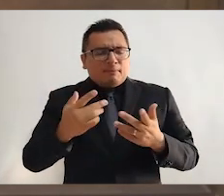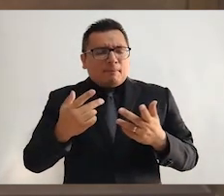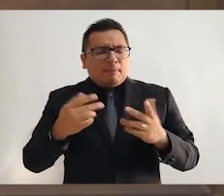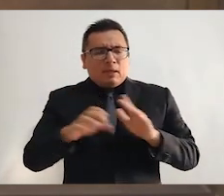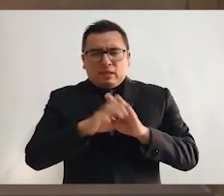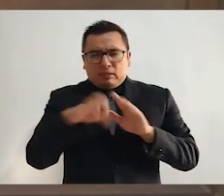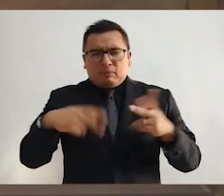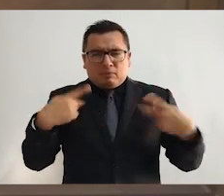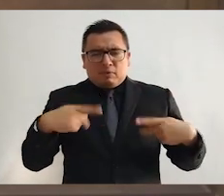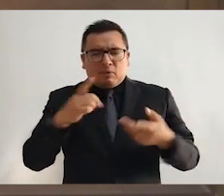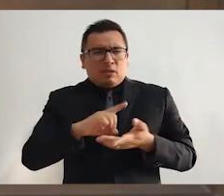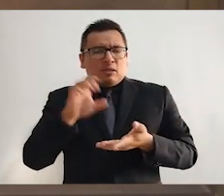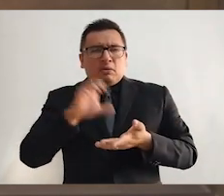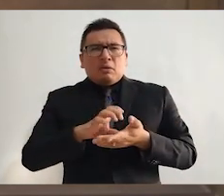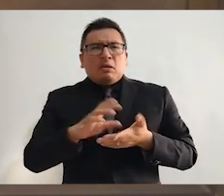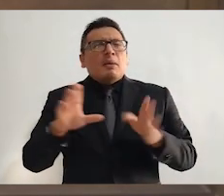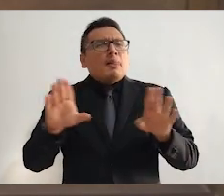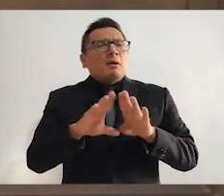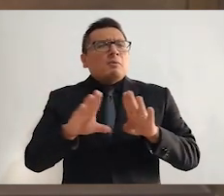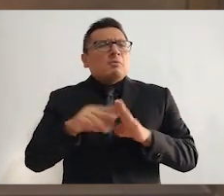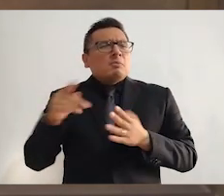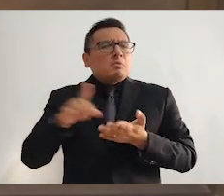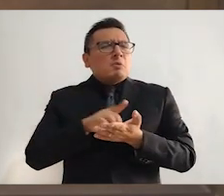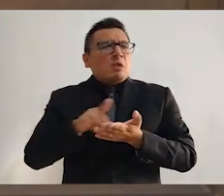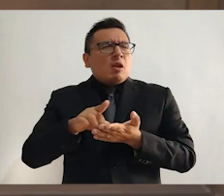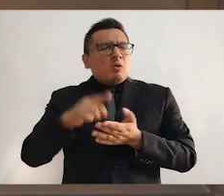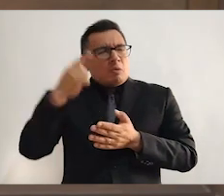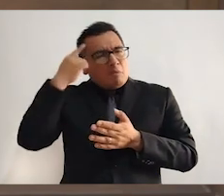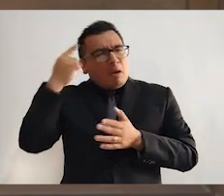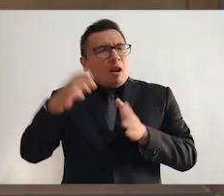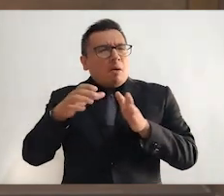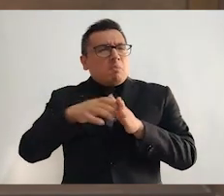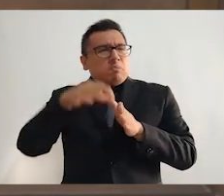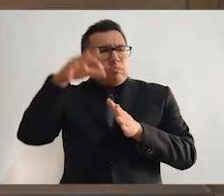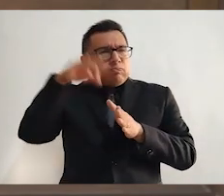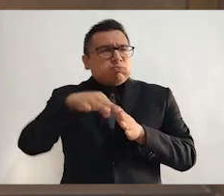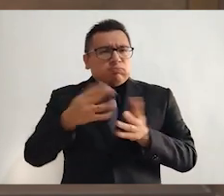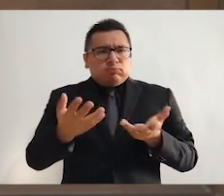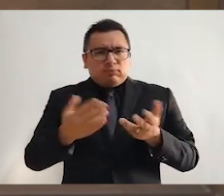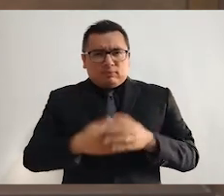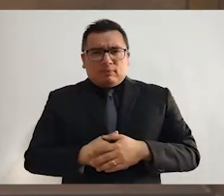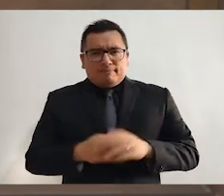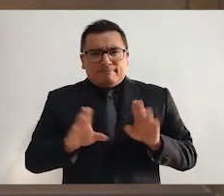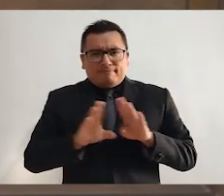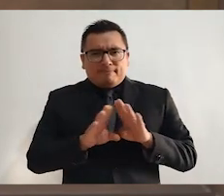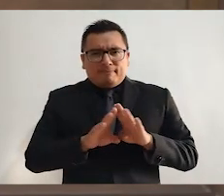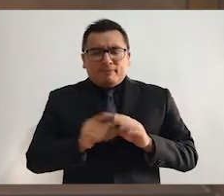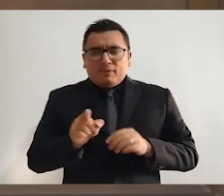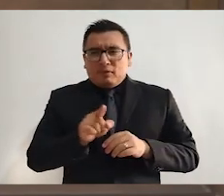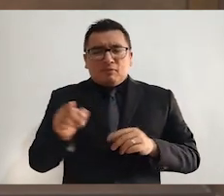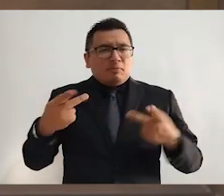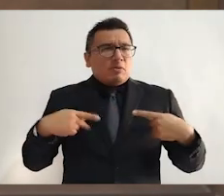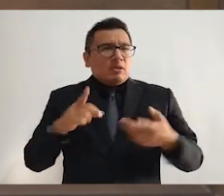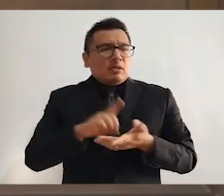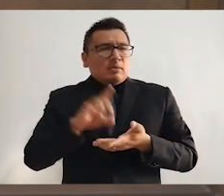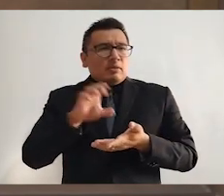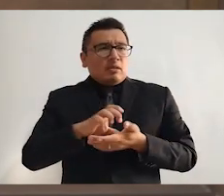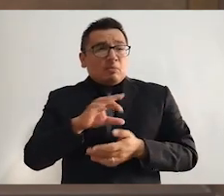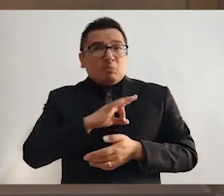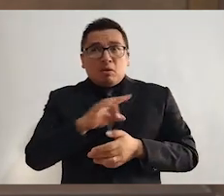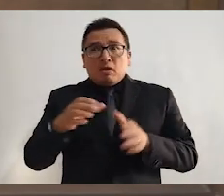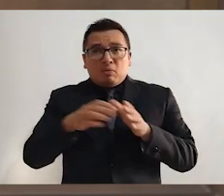accesan las personas con discapacidad a su derecho de ejercer el voto activo, de cómo pueden las personas con